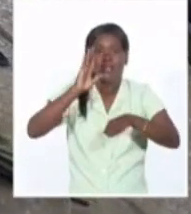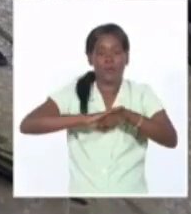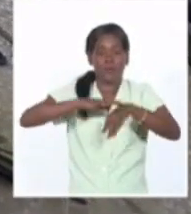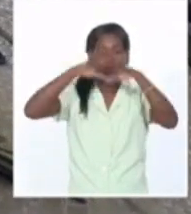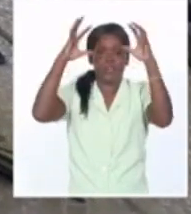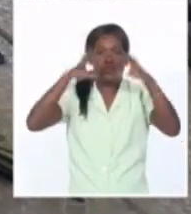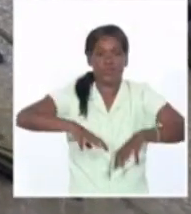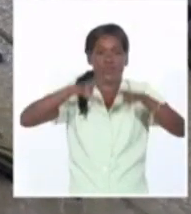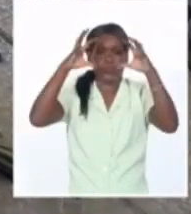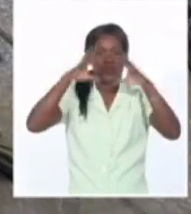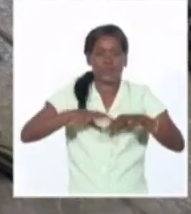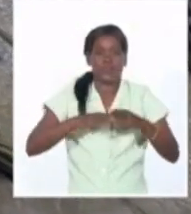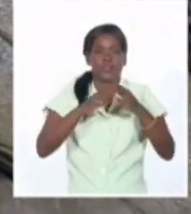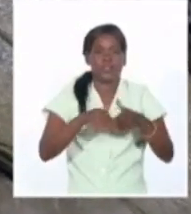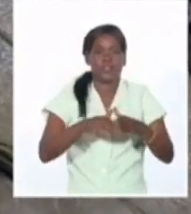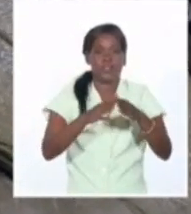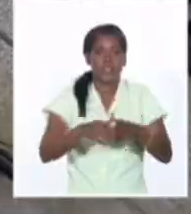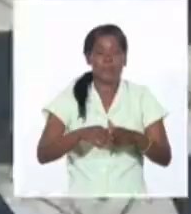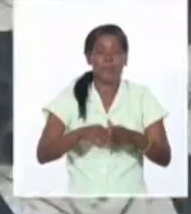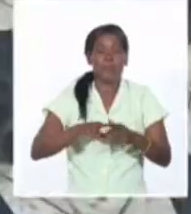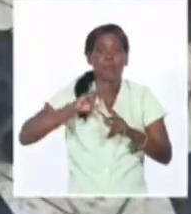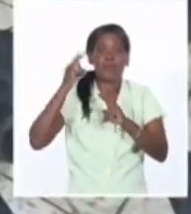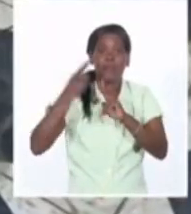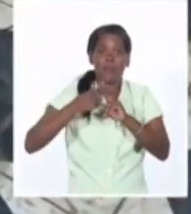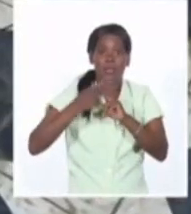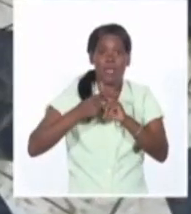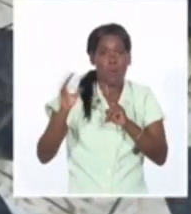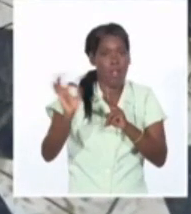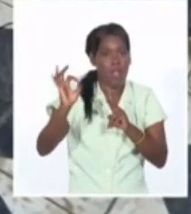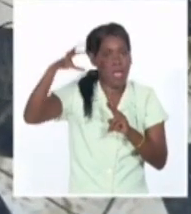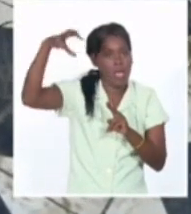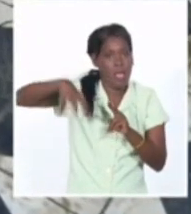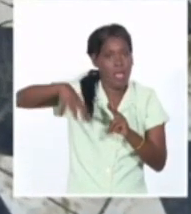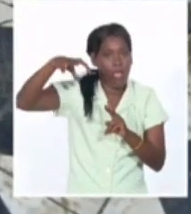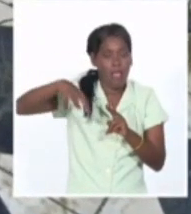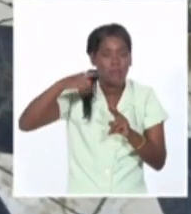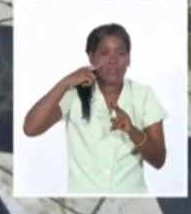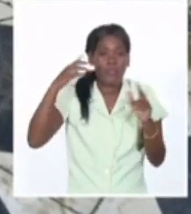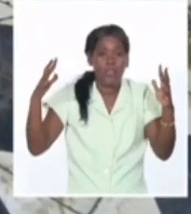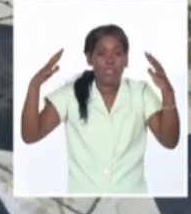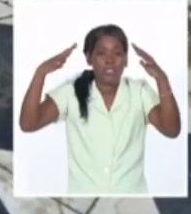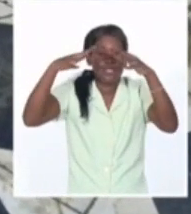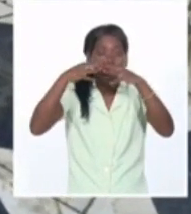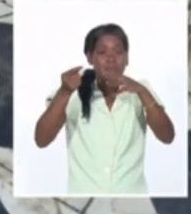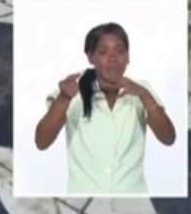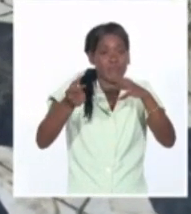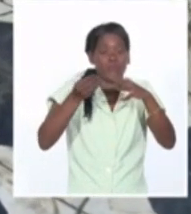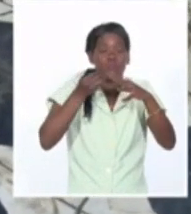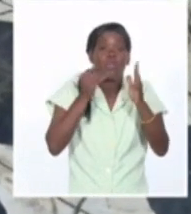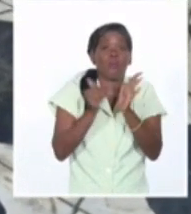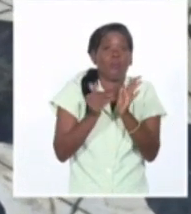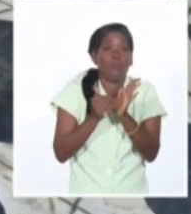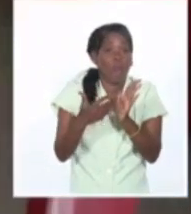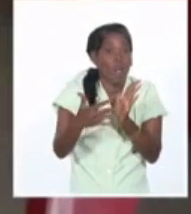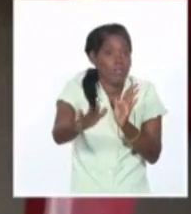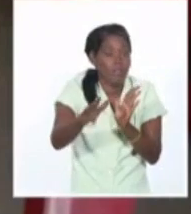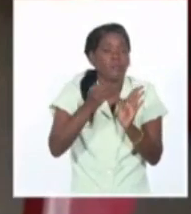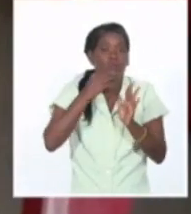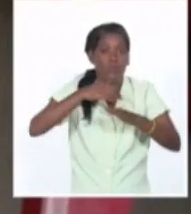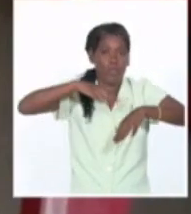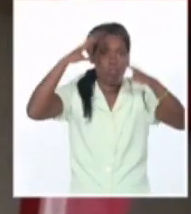provincia de Granma. Sobre Bayamo, ahora mismo no llueve, está nublado con posibilidades de que quizás en horas de la tarde sí retornen las